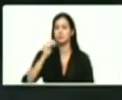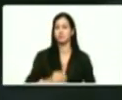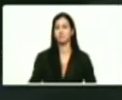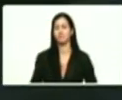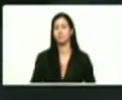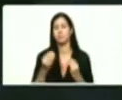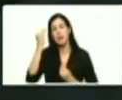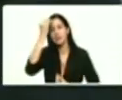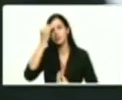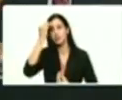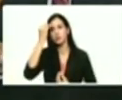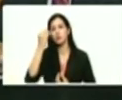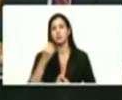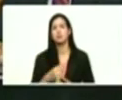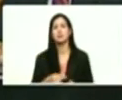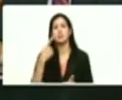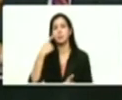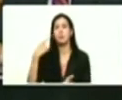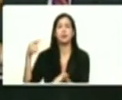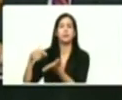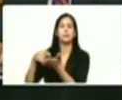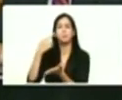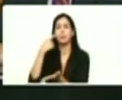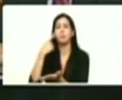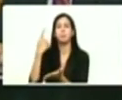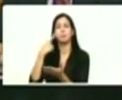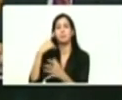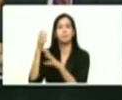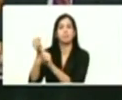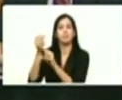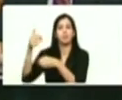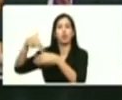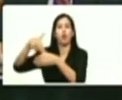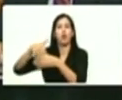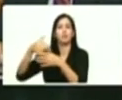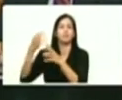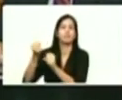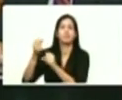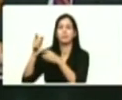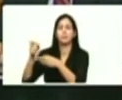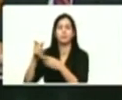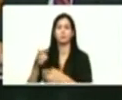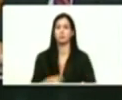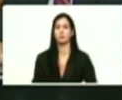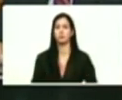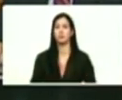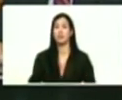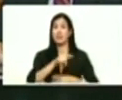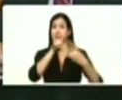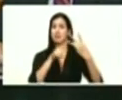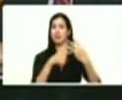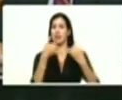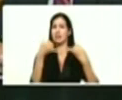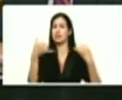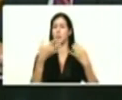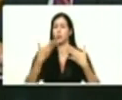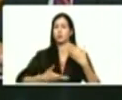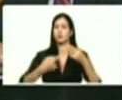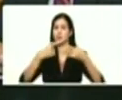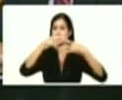del rentismo en el sistema cambiario cómo sustituirlo y la construcción de lo nuevo las tres líneas estratégicas